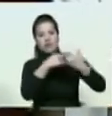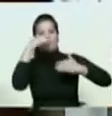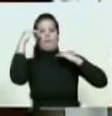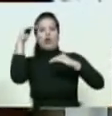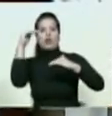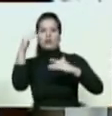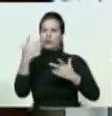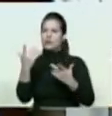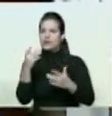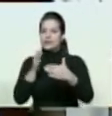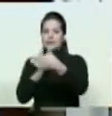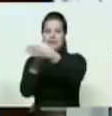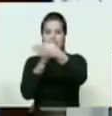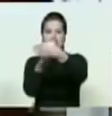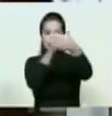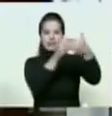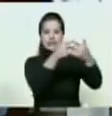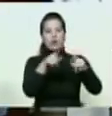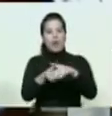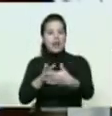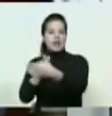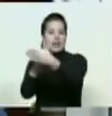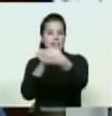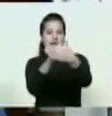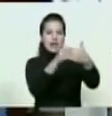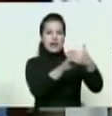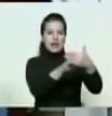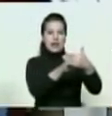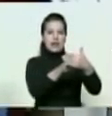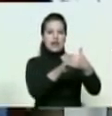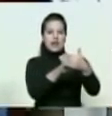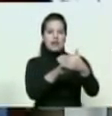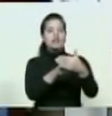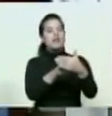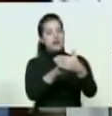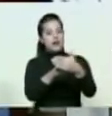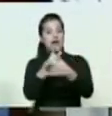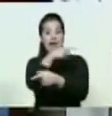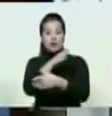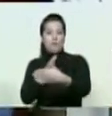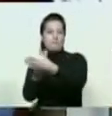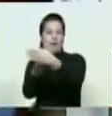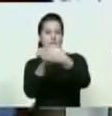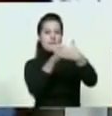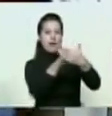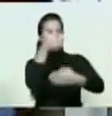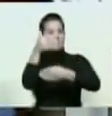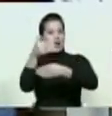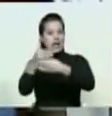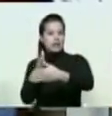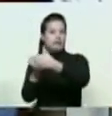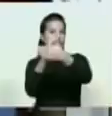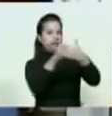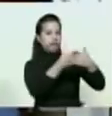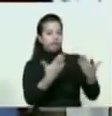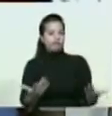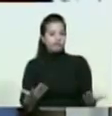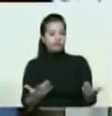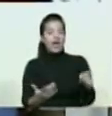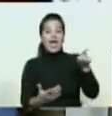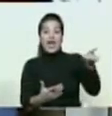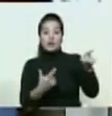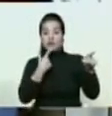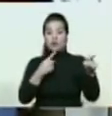Ese bloqueo tenía como propósito que eventos como este, que encuentros como este, no se